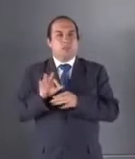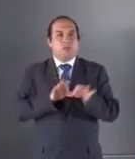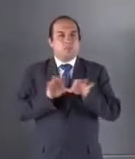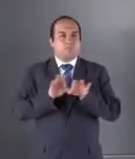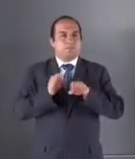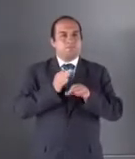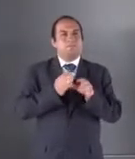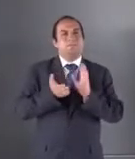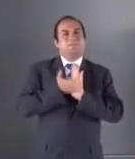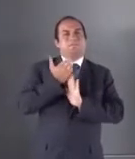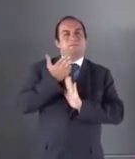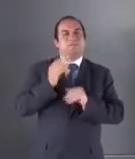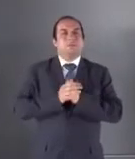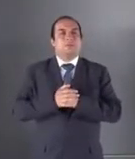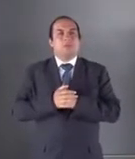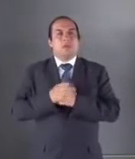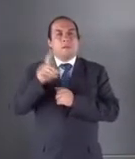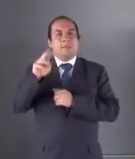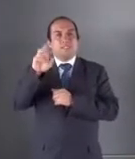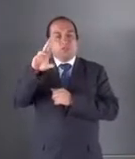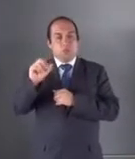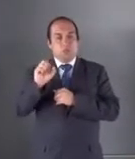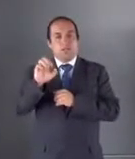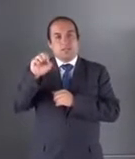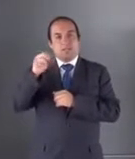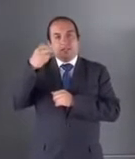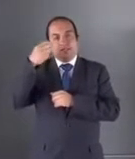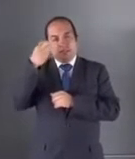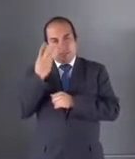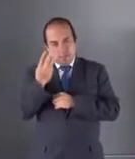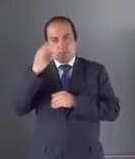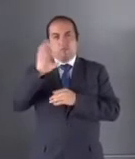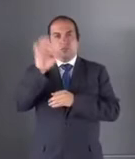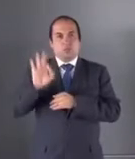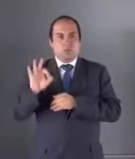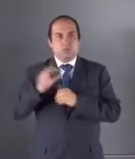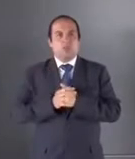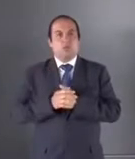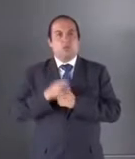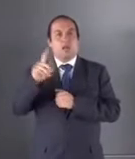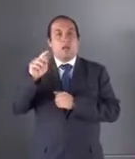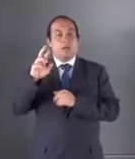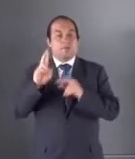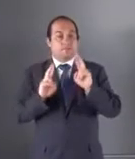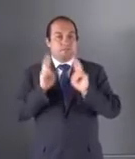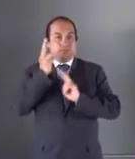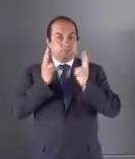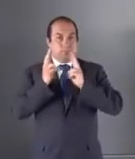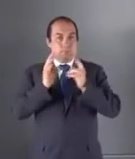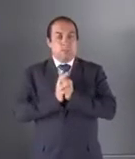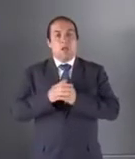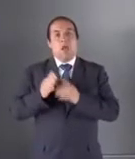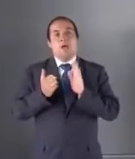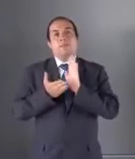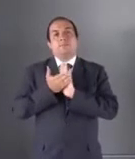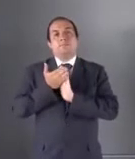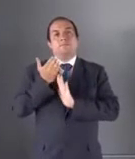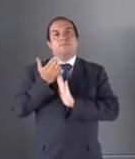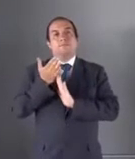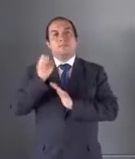avance 63%. Campos Revolución, avance del 64%, también